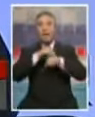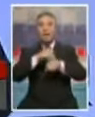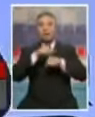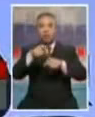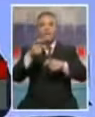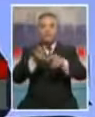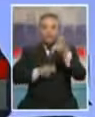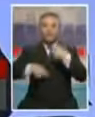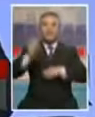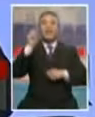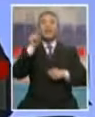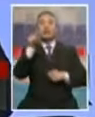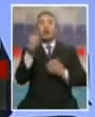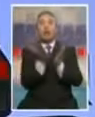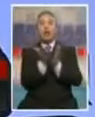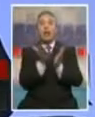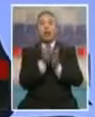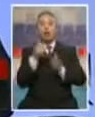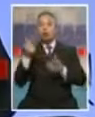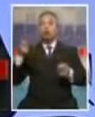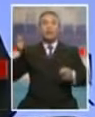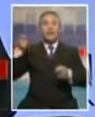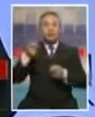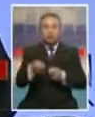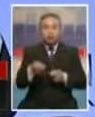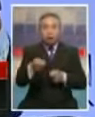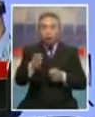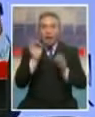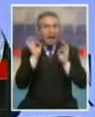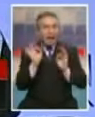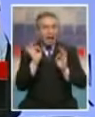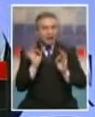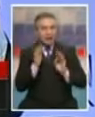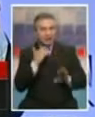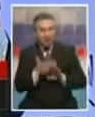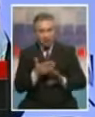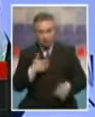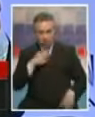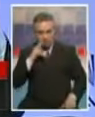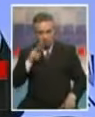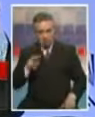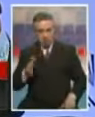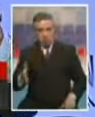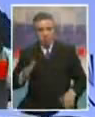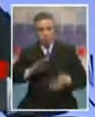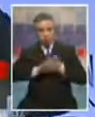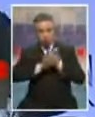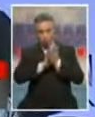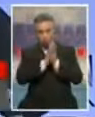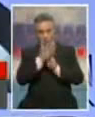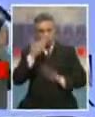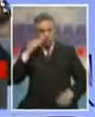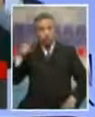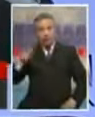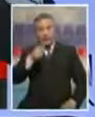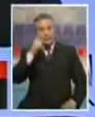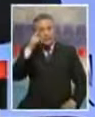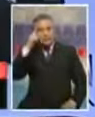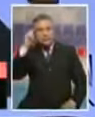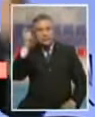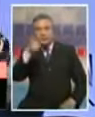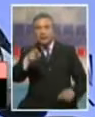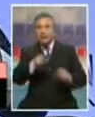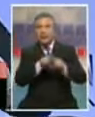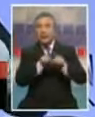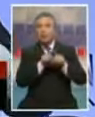vendo colegio con subvención garantizada. Demencial. Quiero decirle a todos los niños de Chile que este sistema se creó no de la manera de